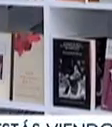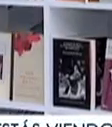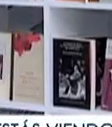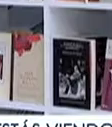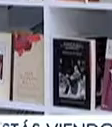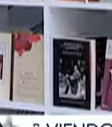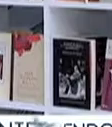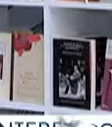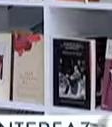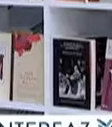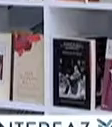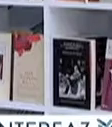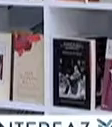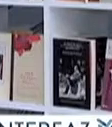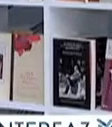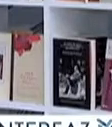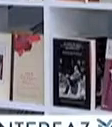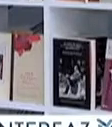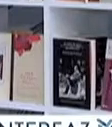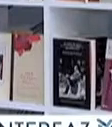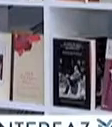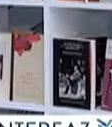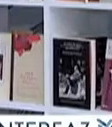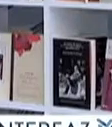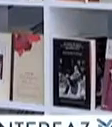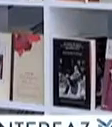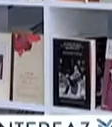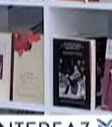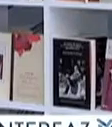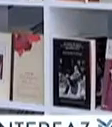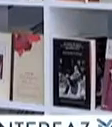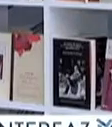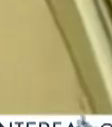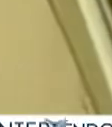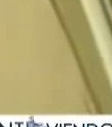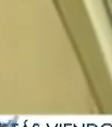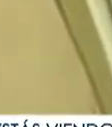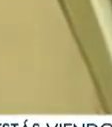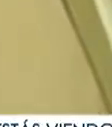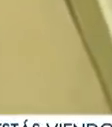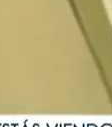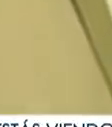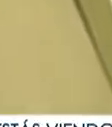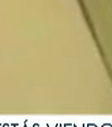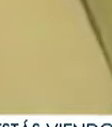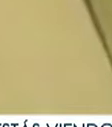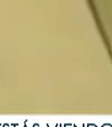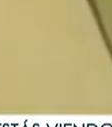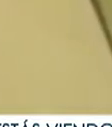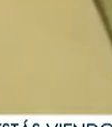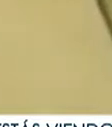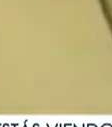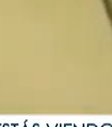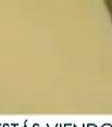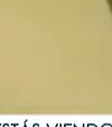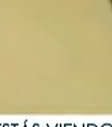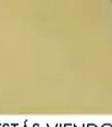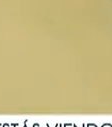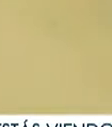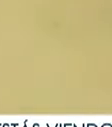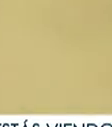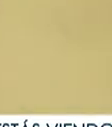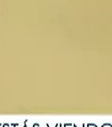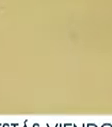feria, pues toda la diversidad, la riqueza, la vitalidad cultural que tiene Nuevo León. Este estado del norte no solo festeja